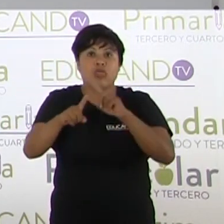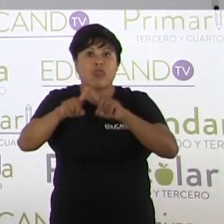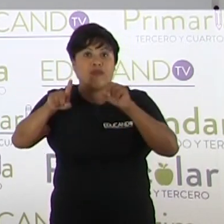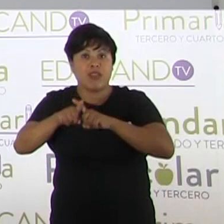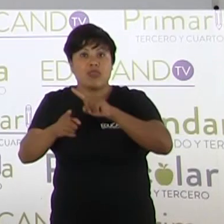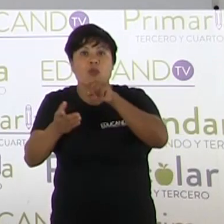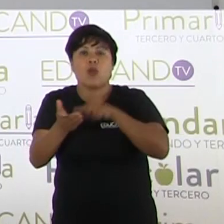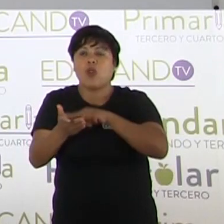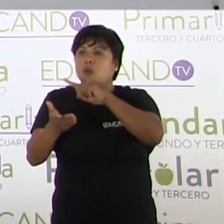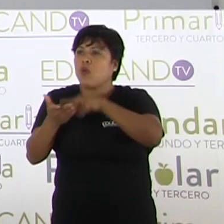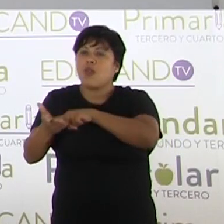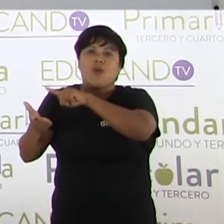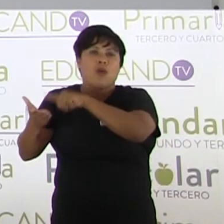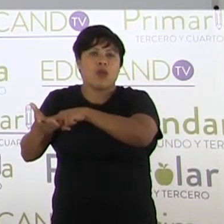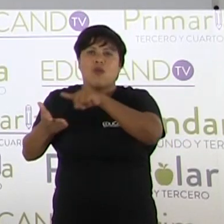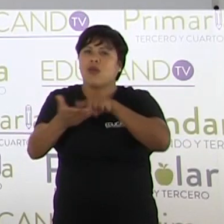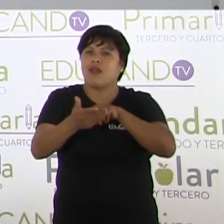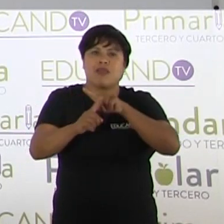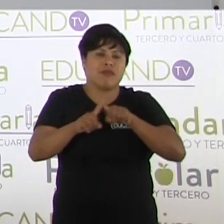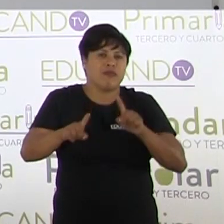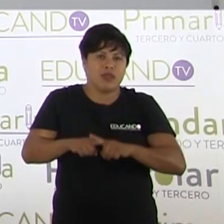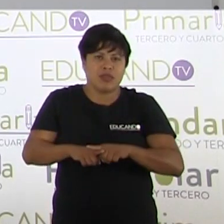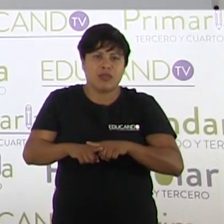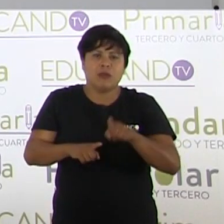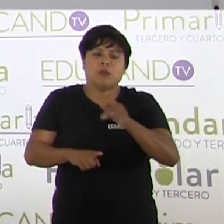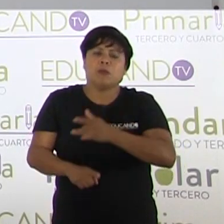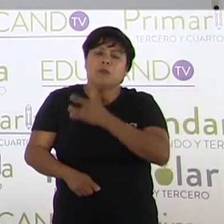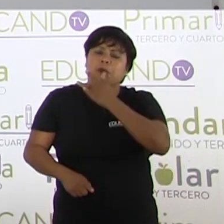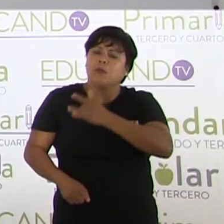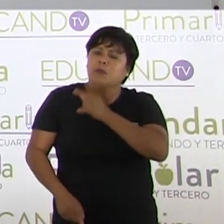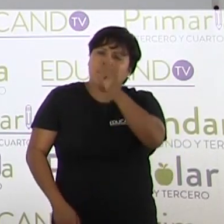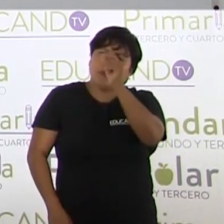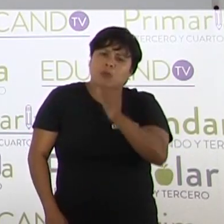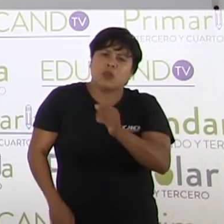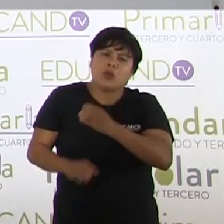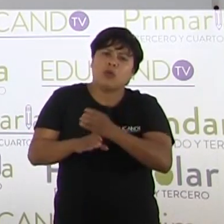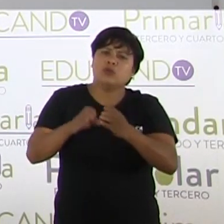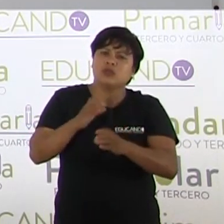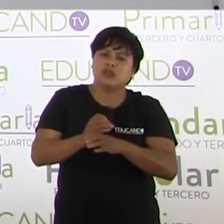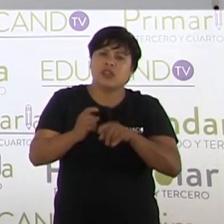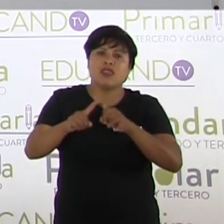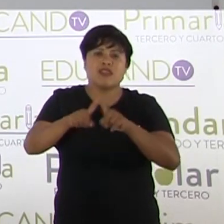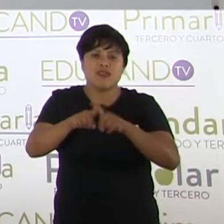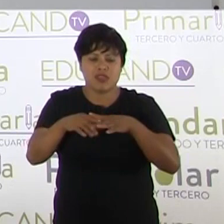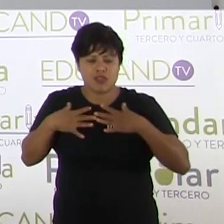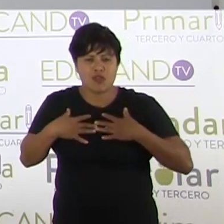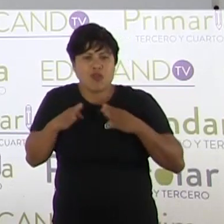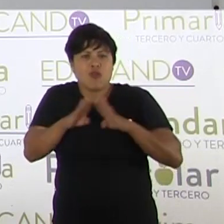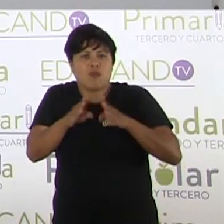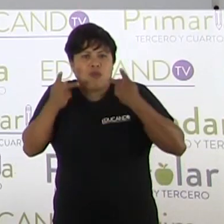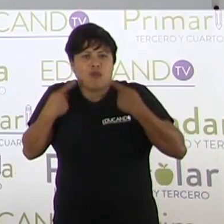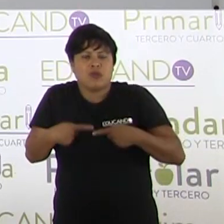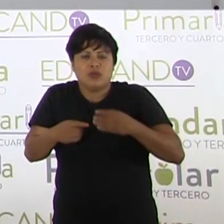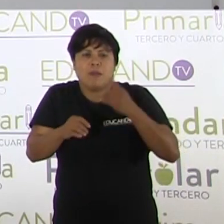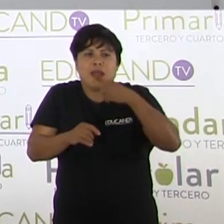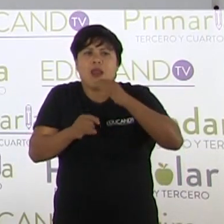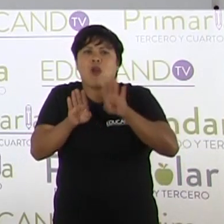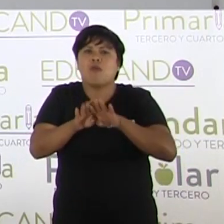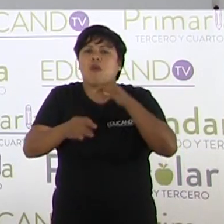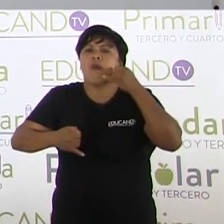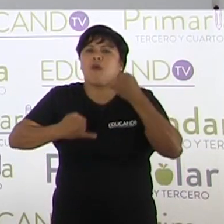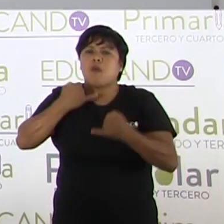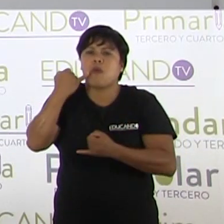diferentes espacios, diferentes momentos y diferentes papeles que se van a jugar en